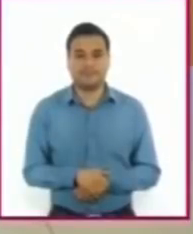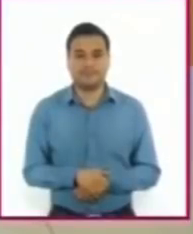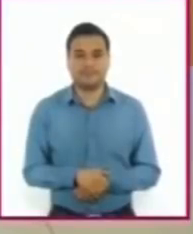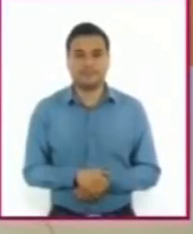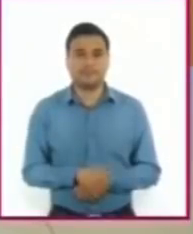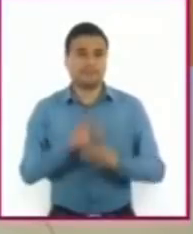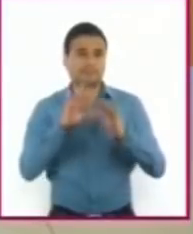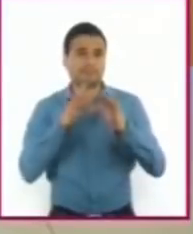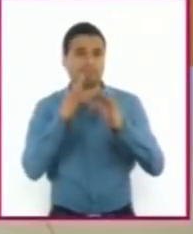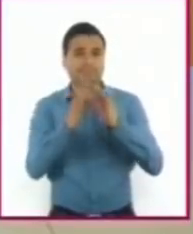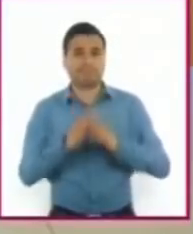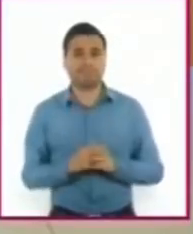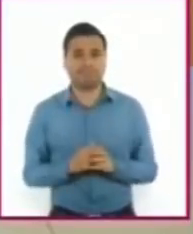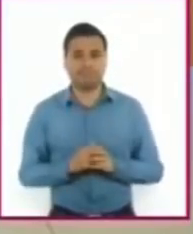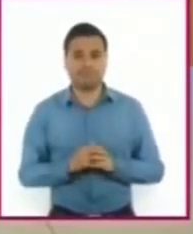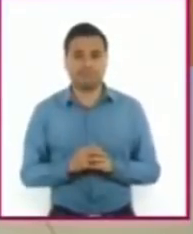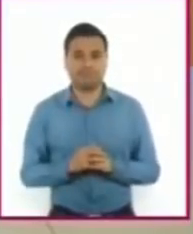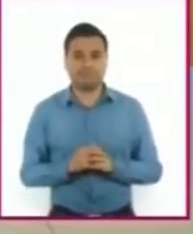Listo.